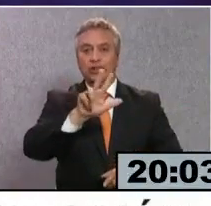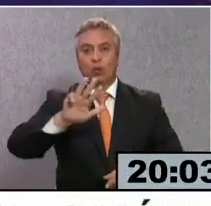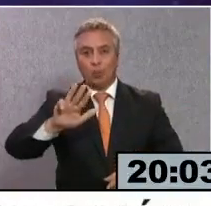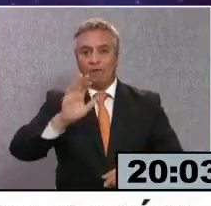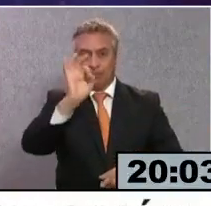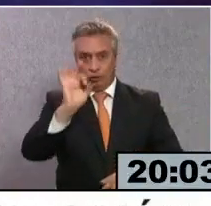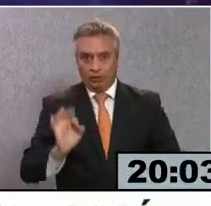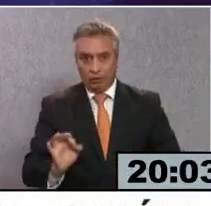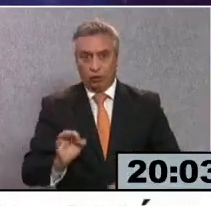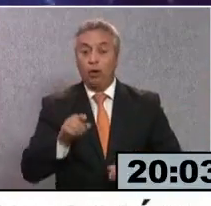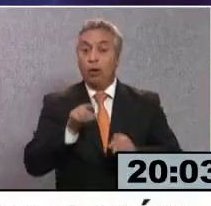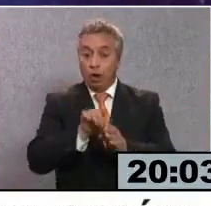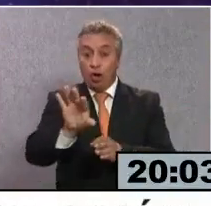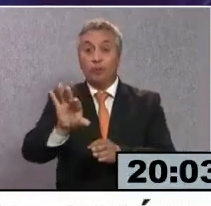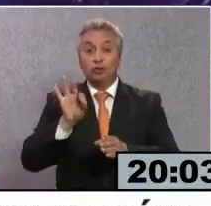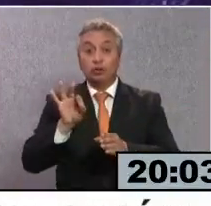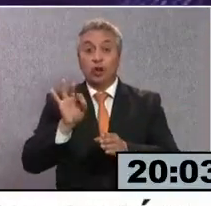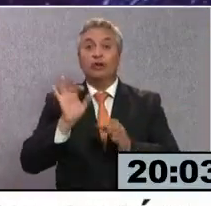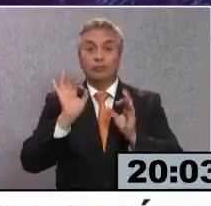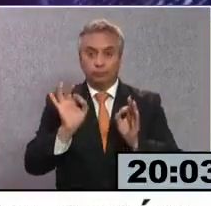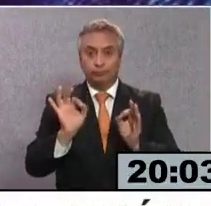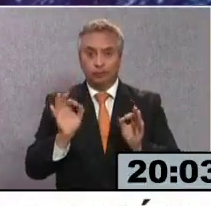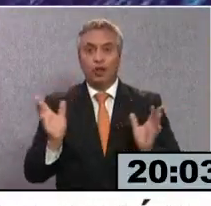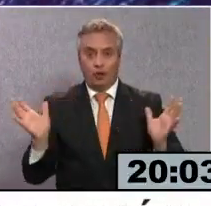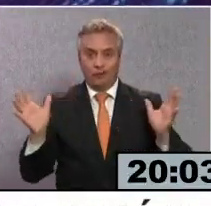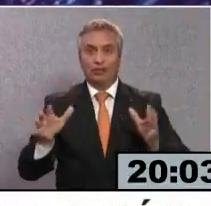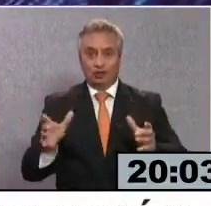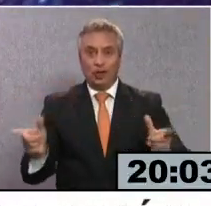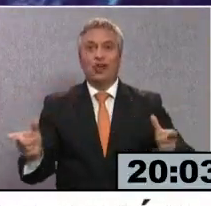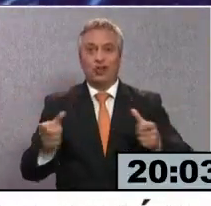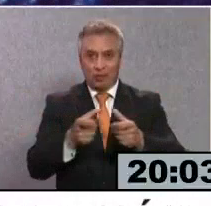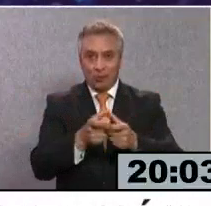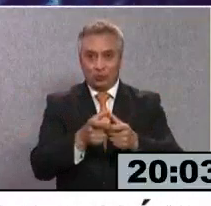13.89%. Opción Convención Constitucional,